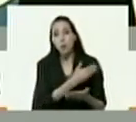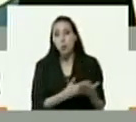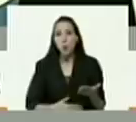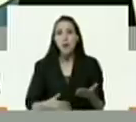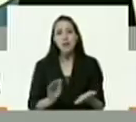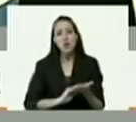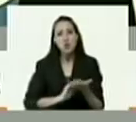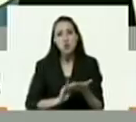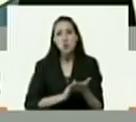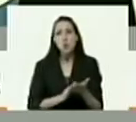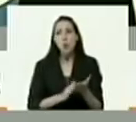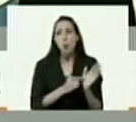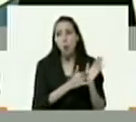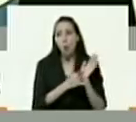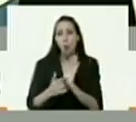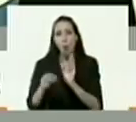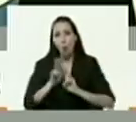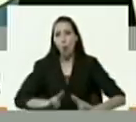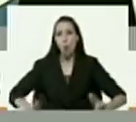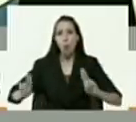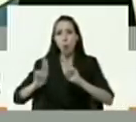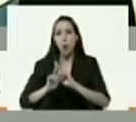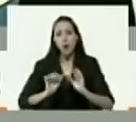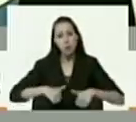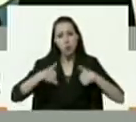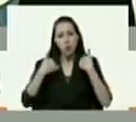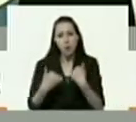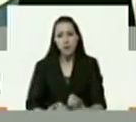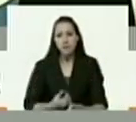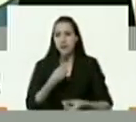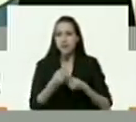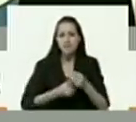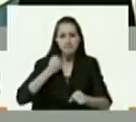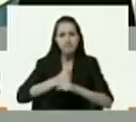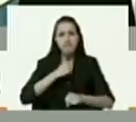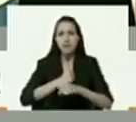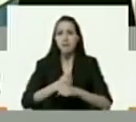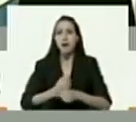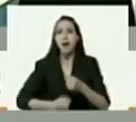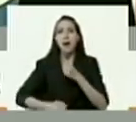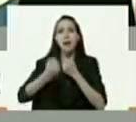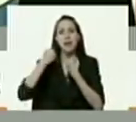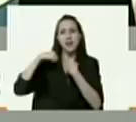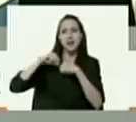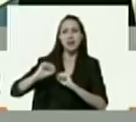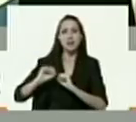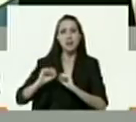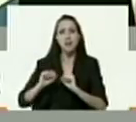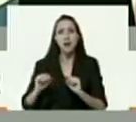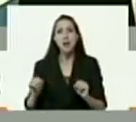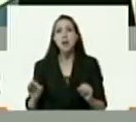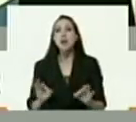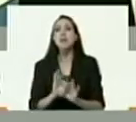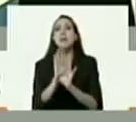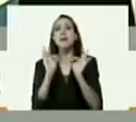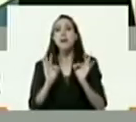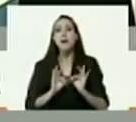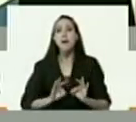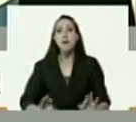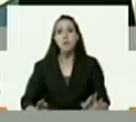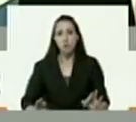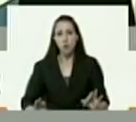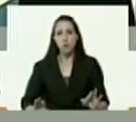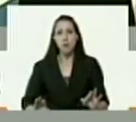la Asamblea Nacional de Naciones Unidas para comenzar ya a tomar acciones y rechazar de manera